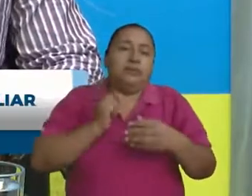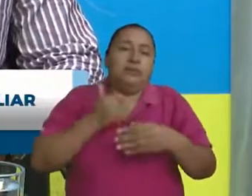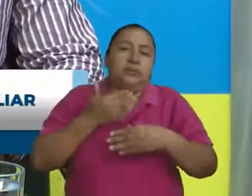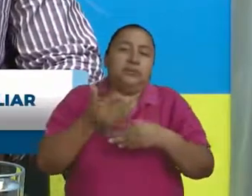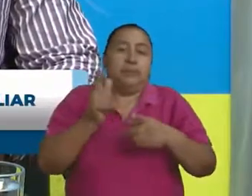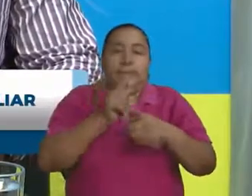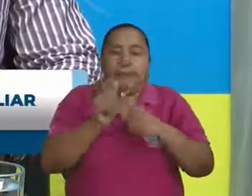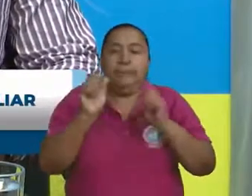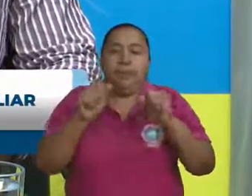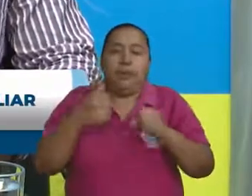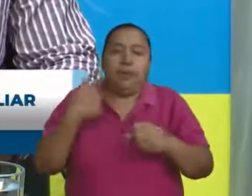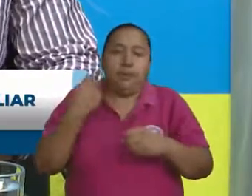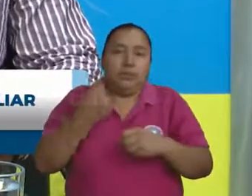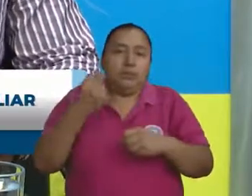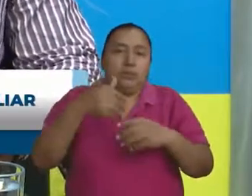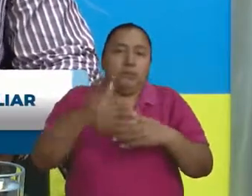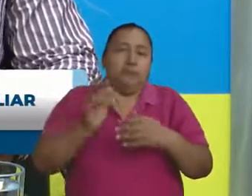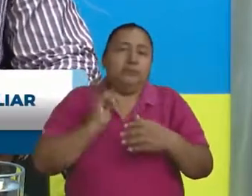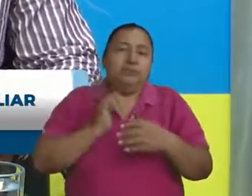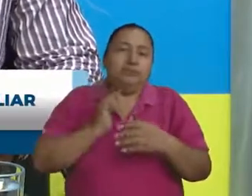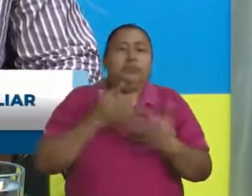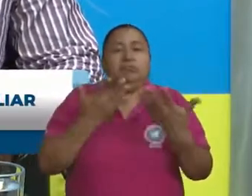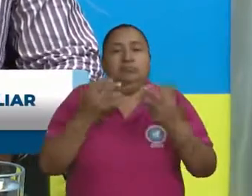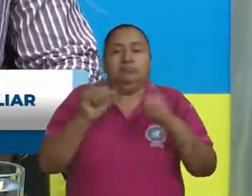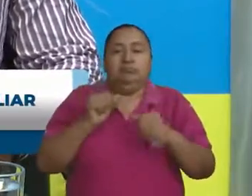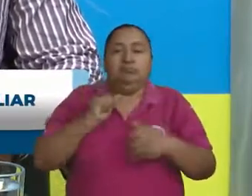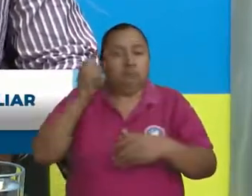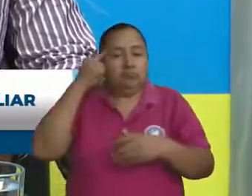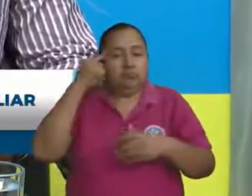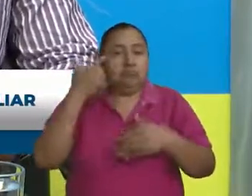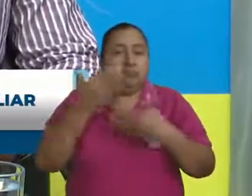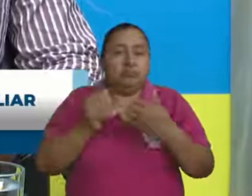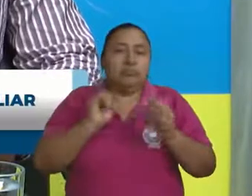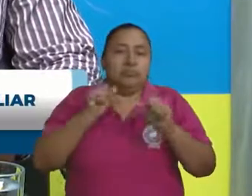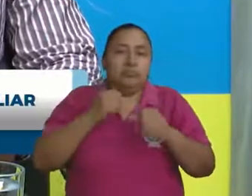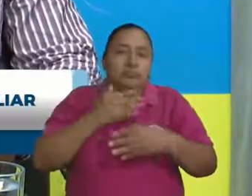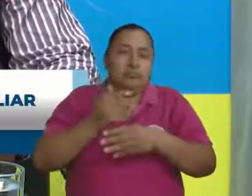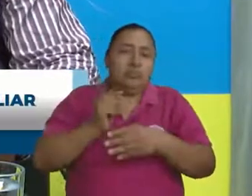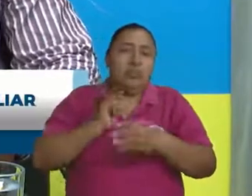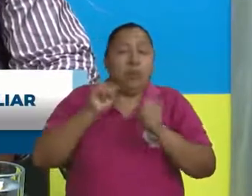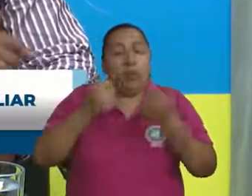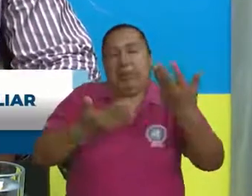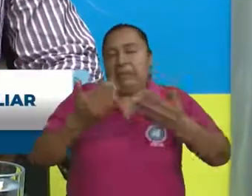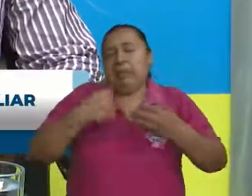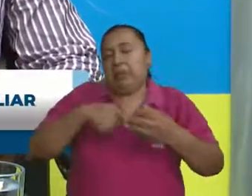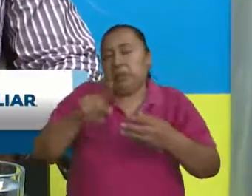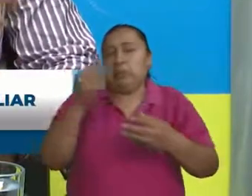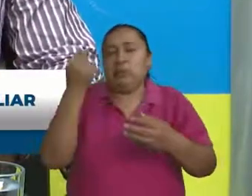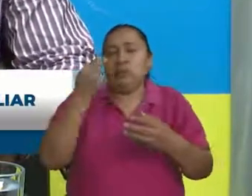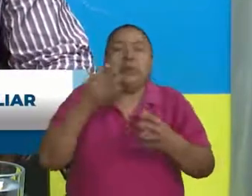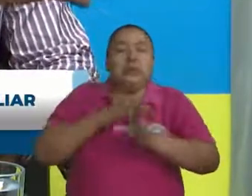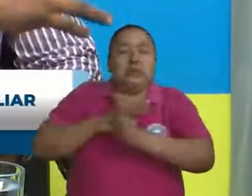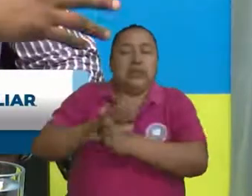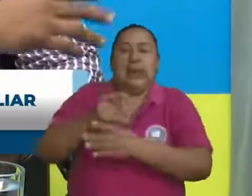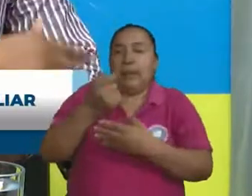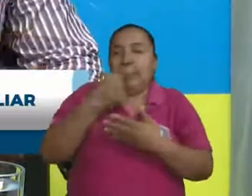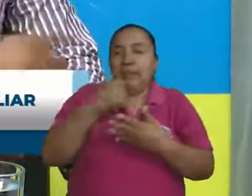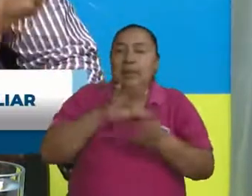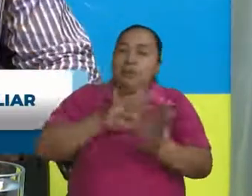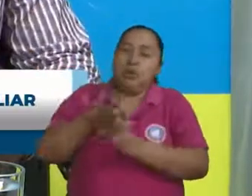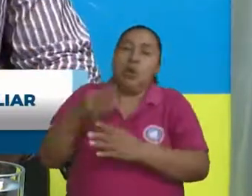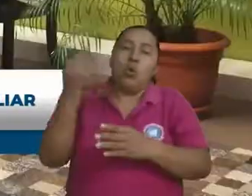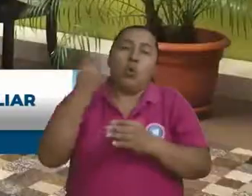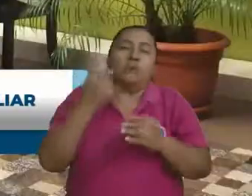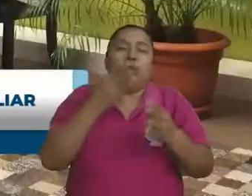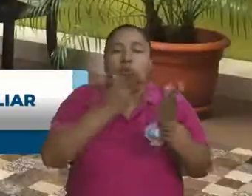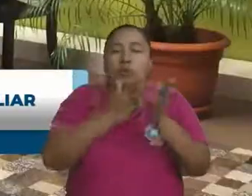mes. Si están pensando ahora en que esto puede ser causante de los trastornos de la vesícula